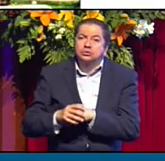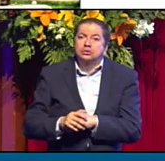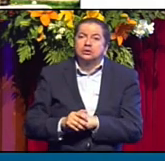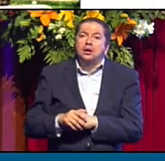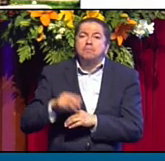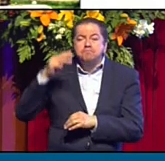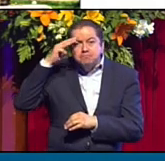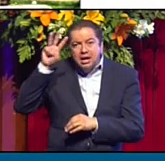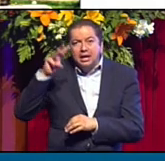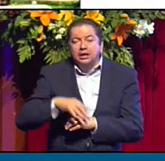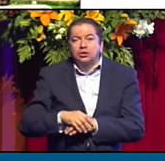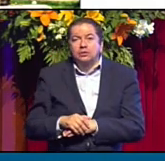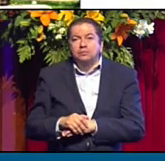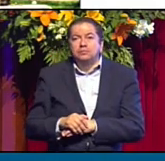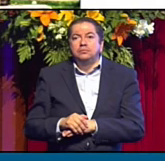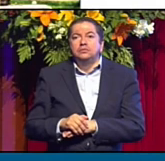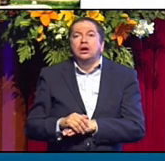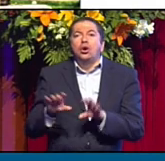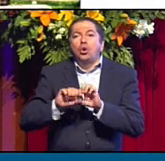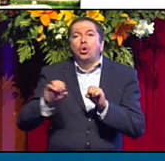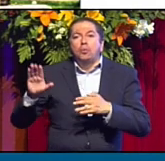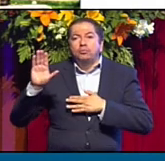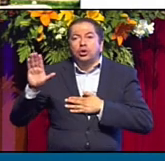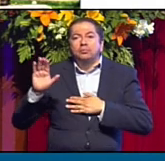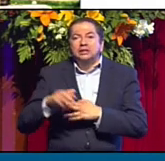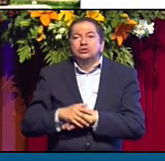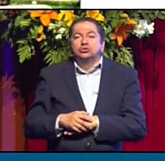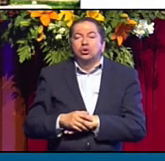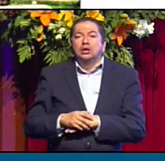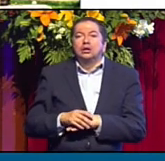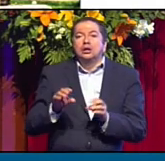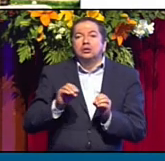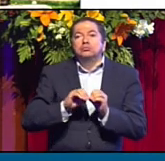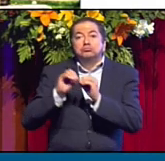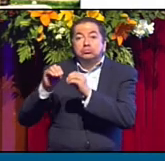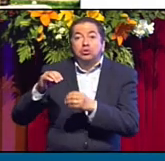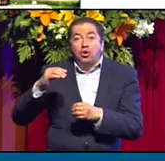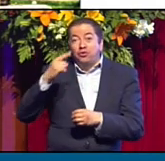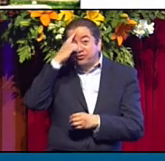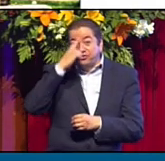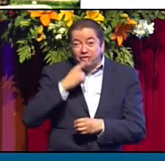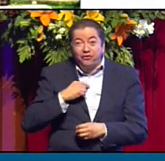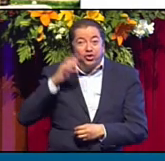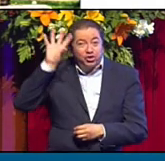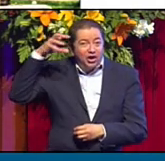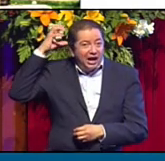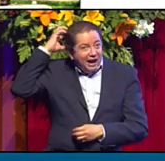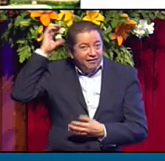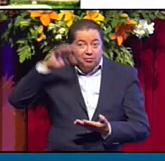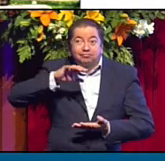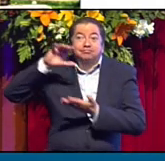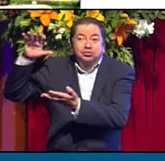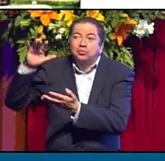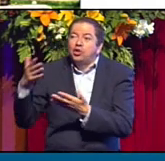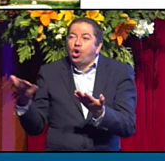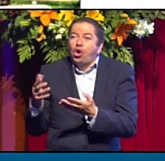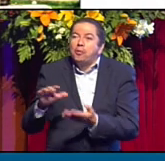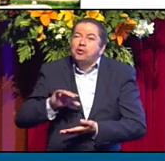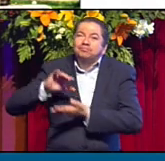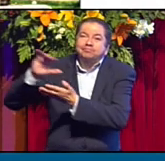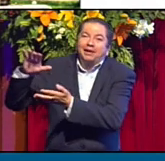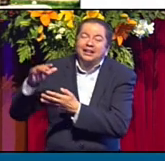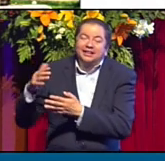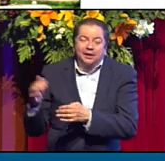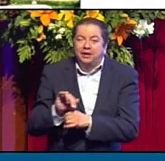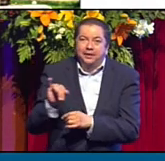de México, donde tenemos un compromiso con ella, de llevarle un busto de Gabriela Mistral. Ahí veremos cómo se lo hacemos llegar, pero tenemos un